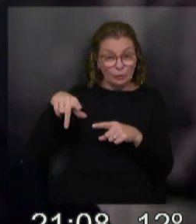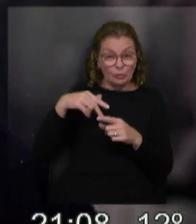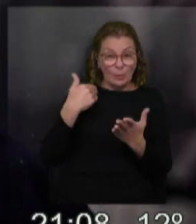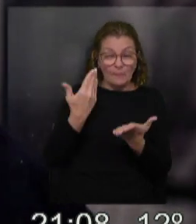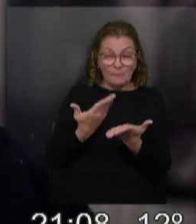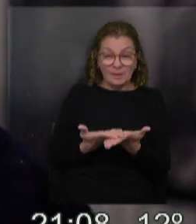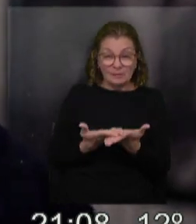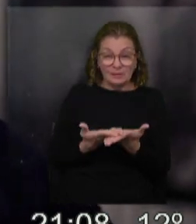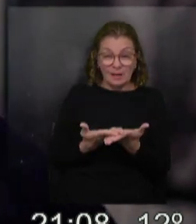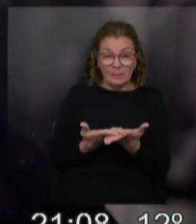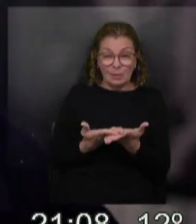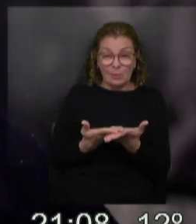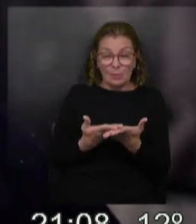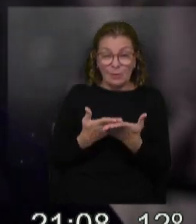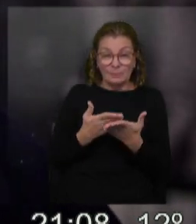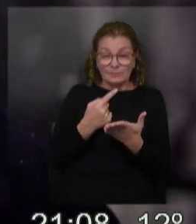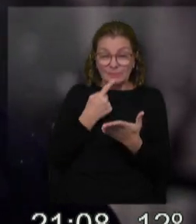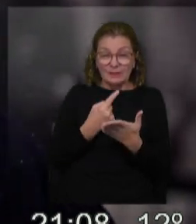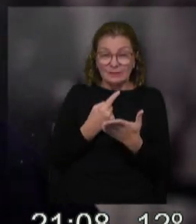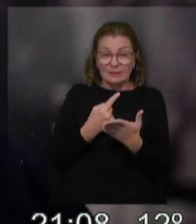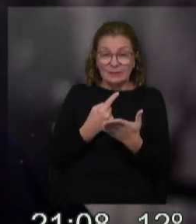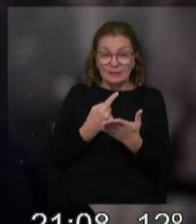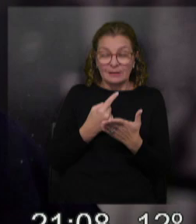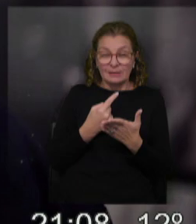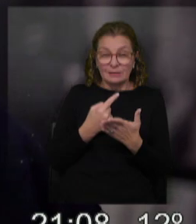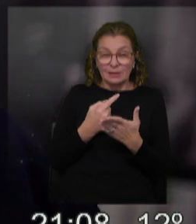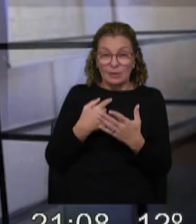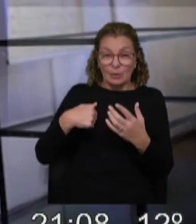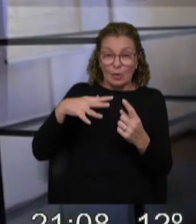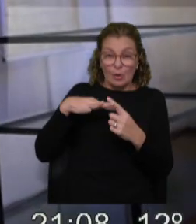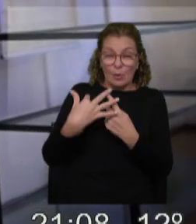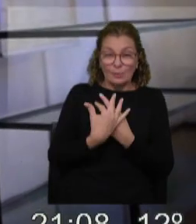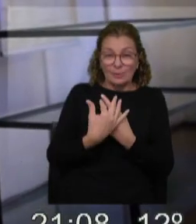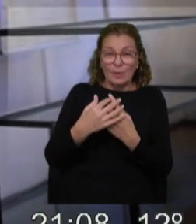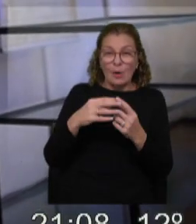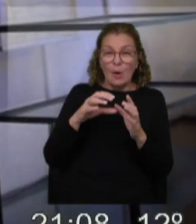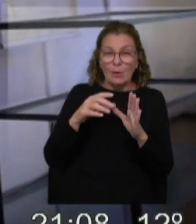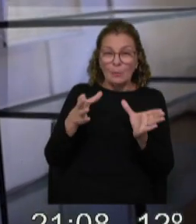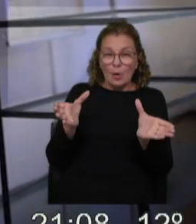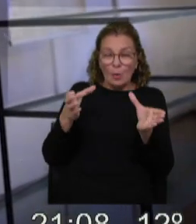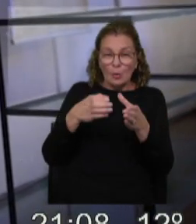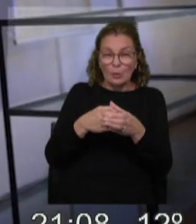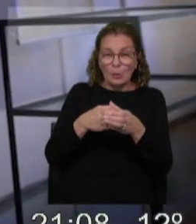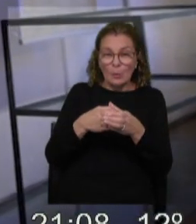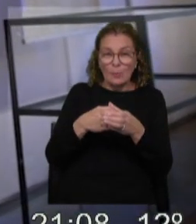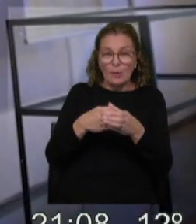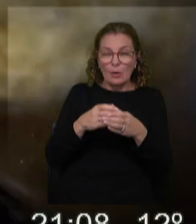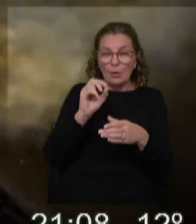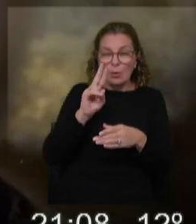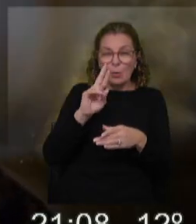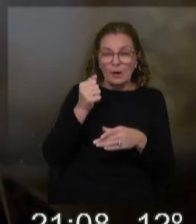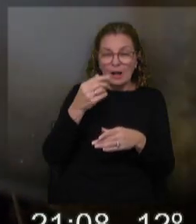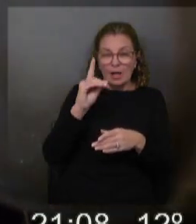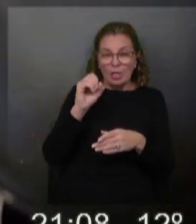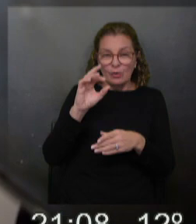planteamos la resistencia desde nuestro ámbito, que es la poesía. El grupo de curaduría somos tres, que